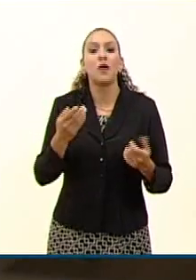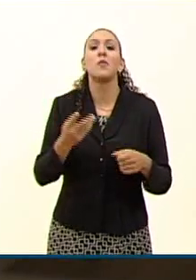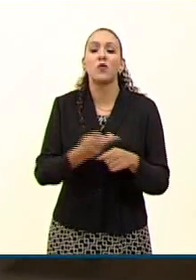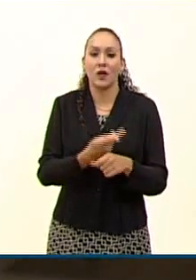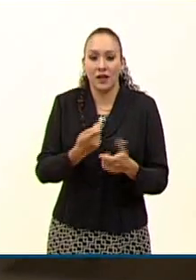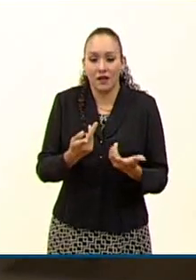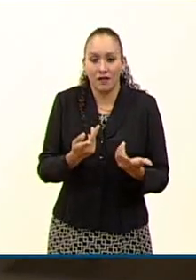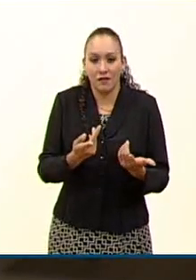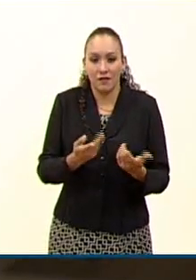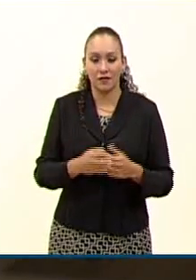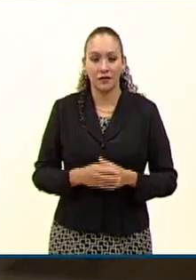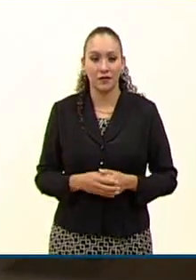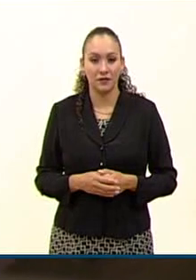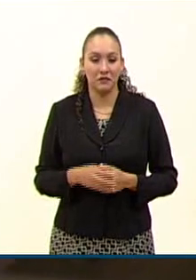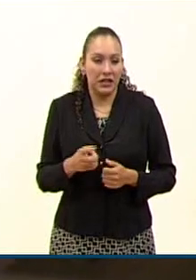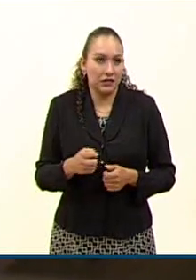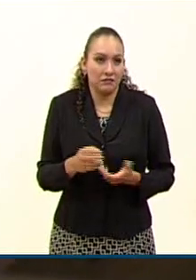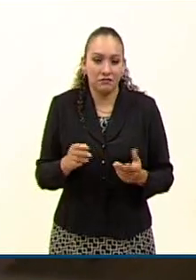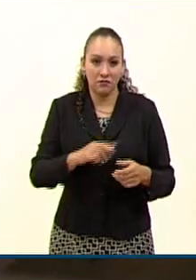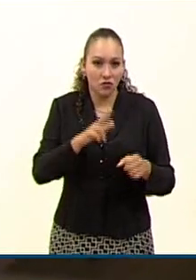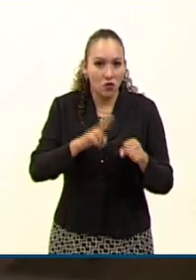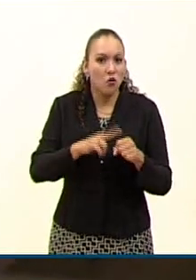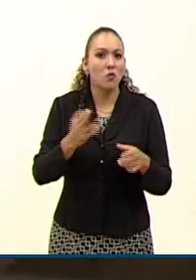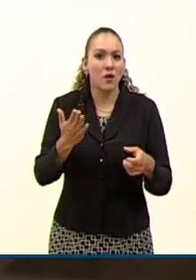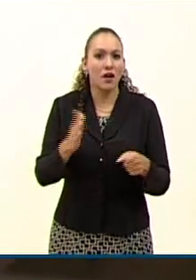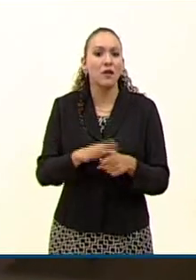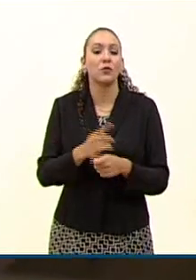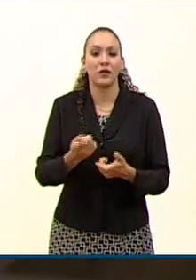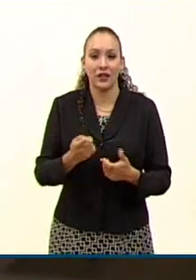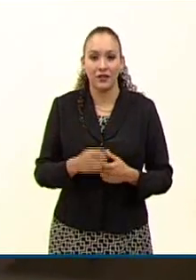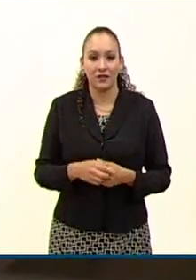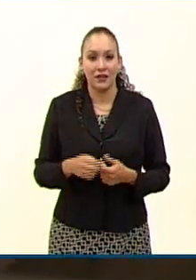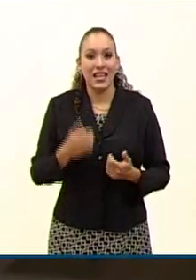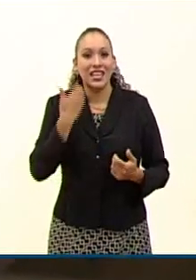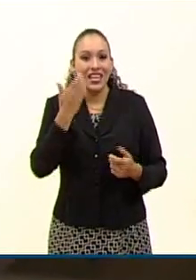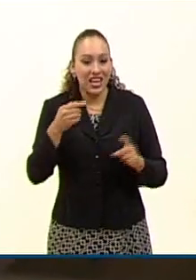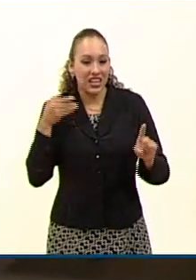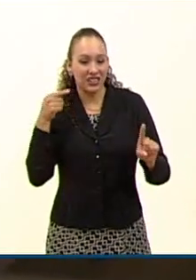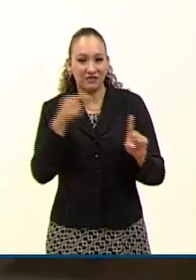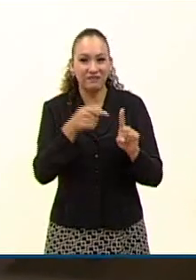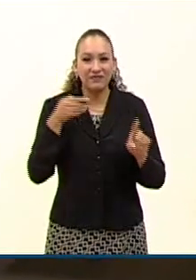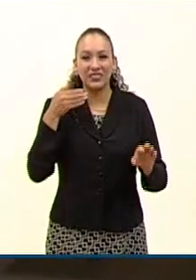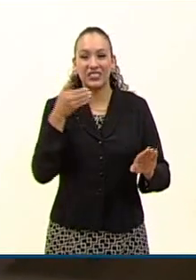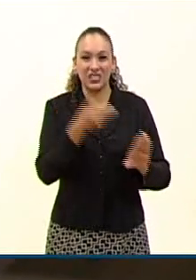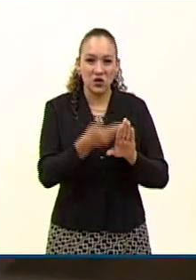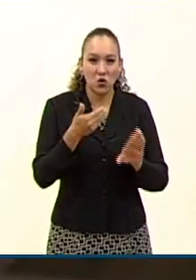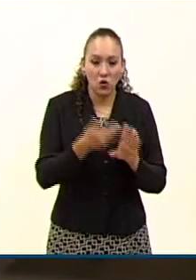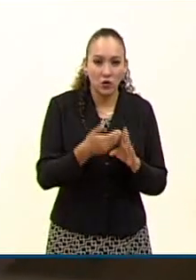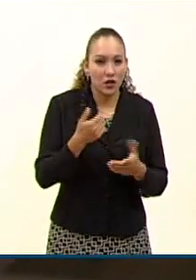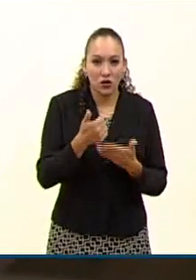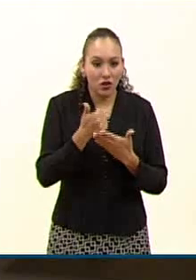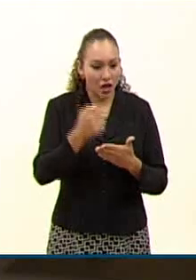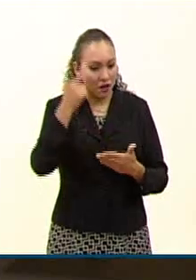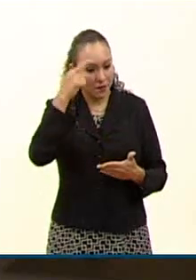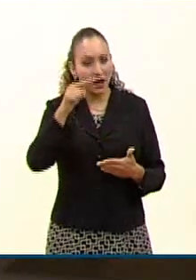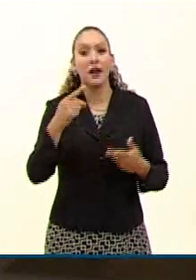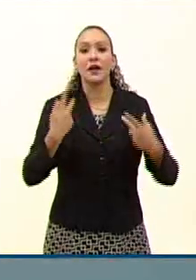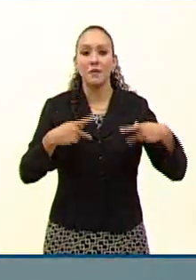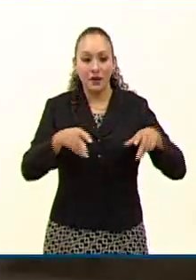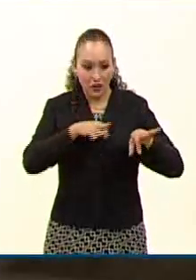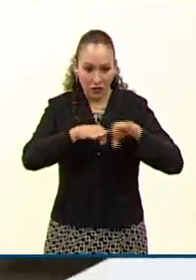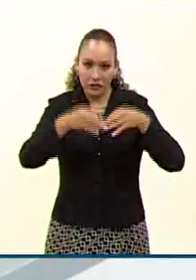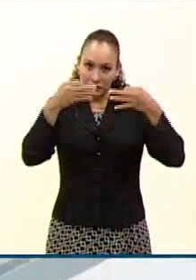Mundial. Y es lógico, porque de lo que se trata es de retar la dignidad de quienes sirven con vocación.